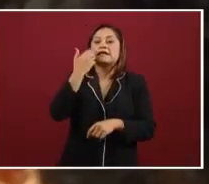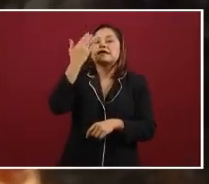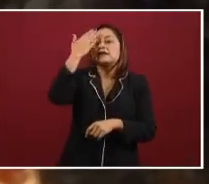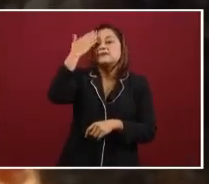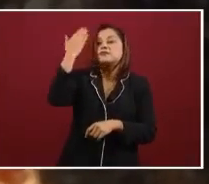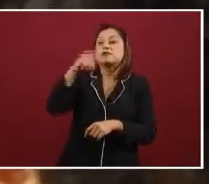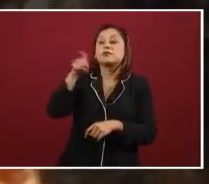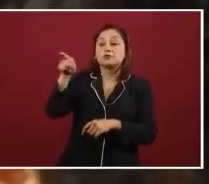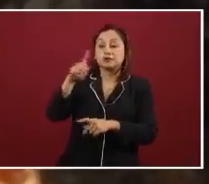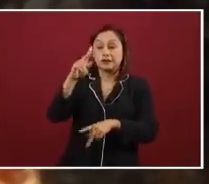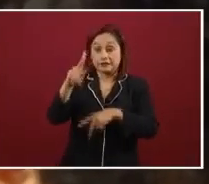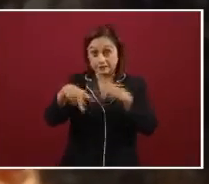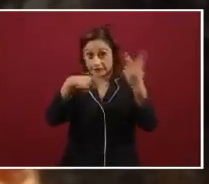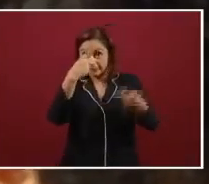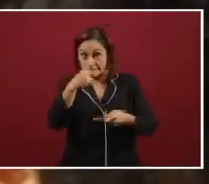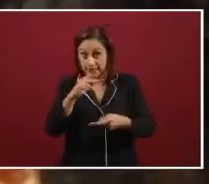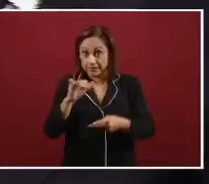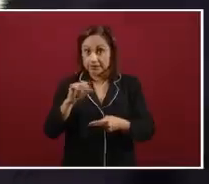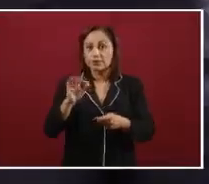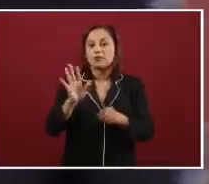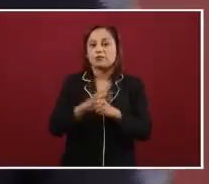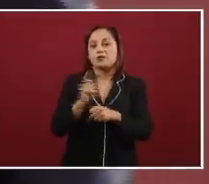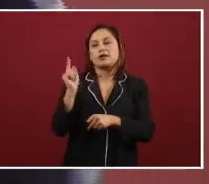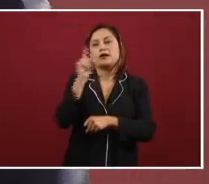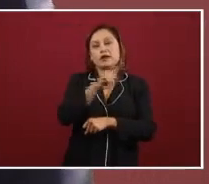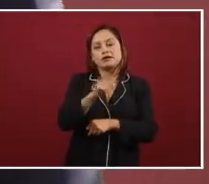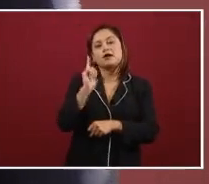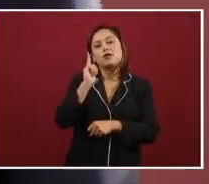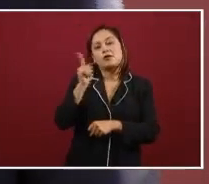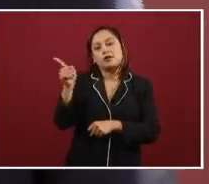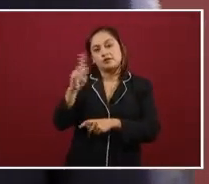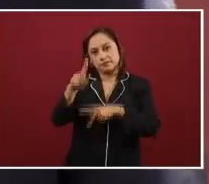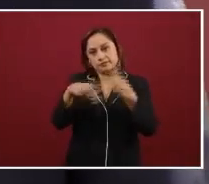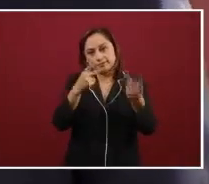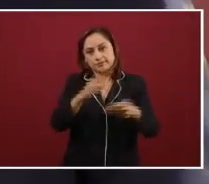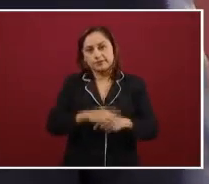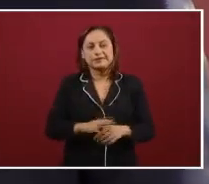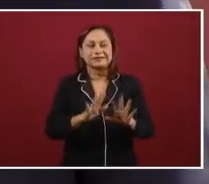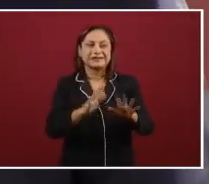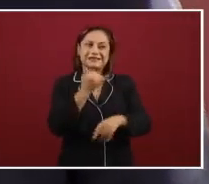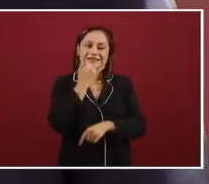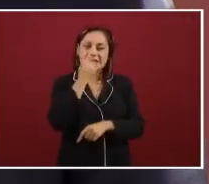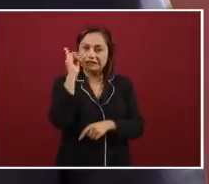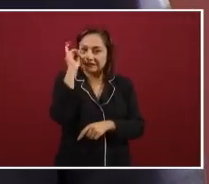esperan. Eso va a estar más difícil, pero sí, Dios. Lo que quiero es